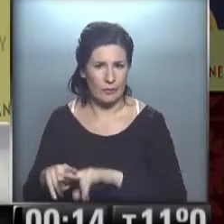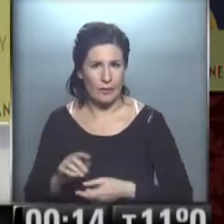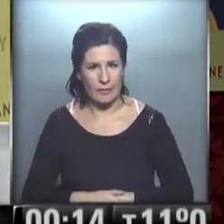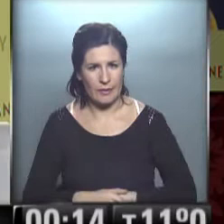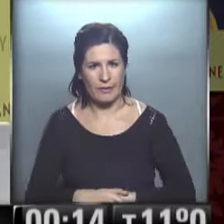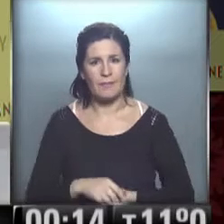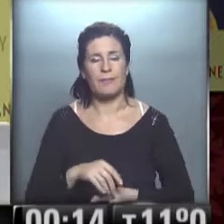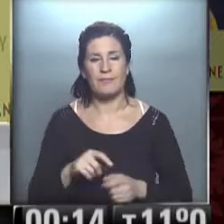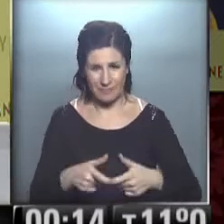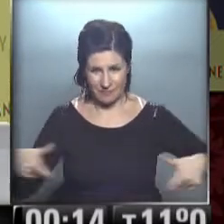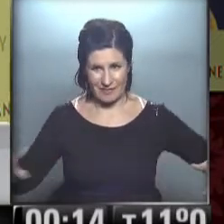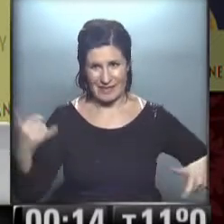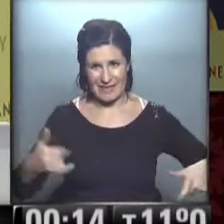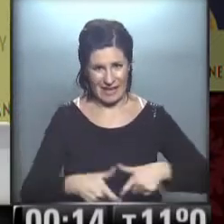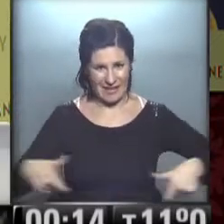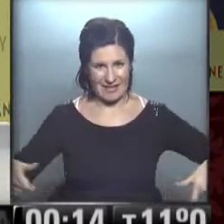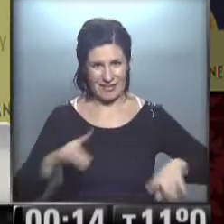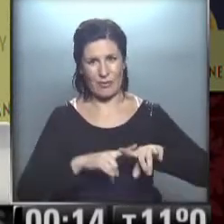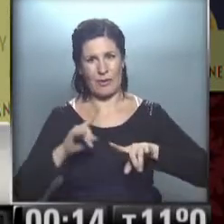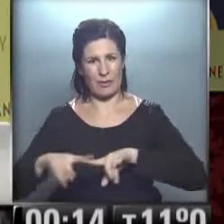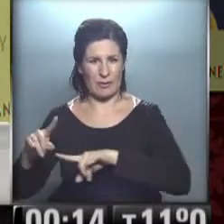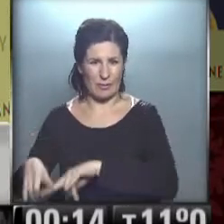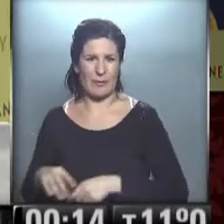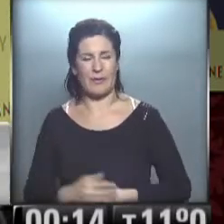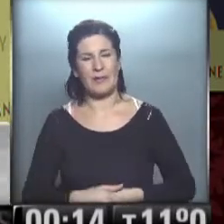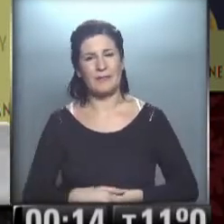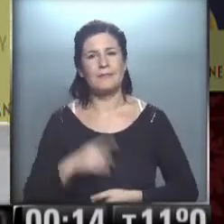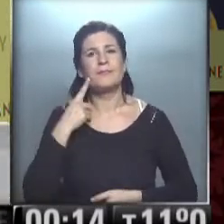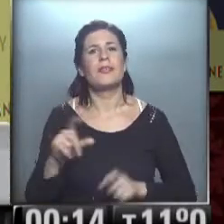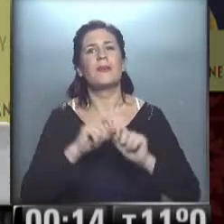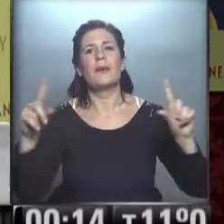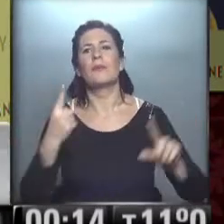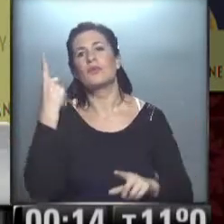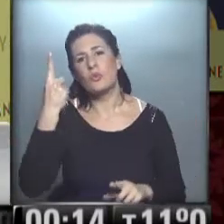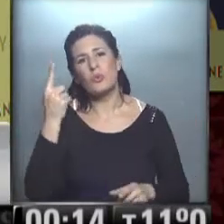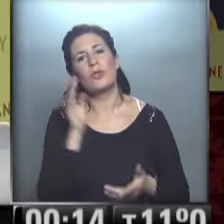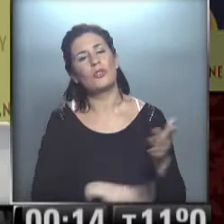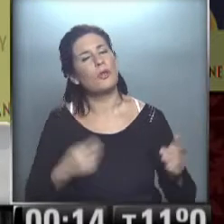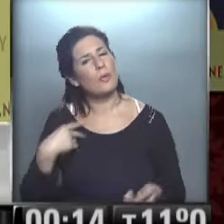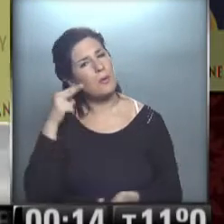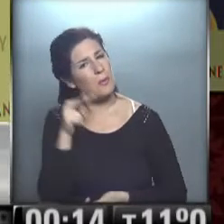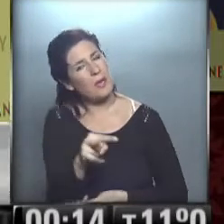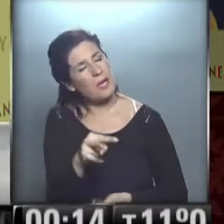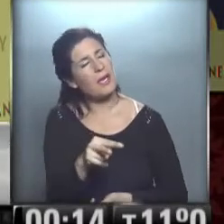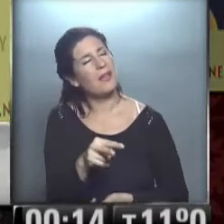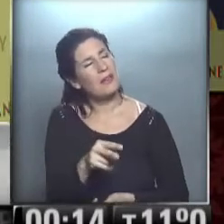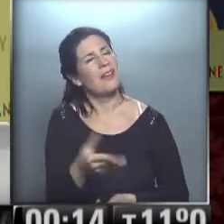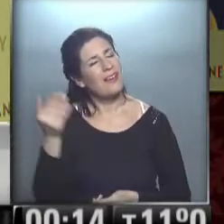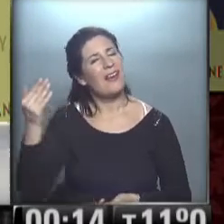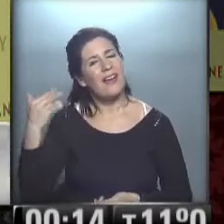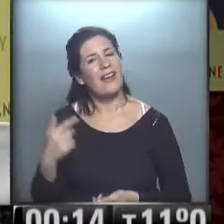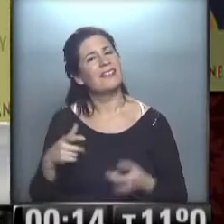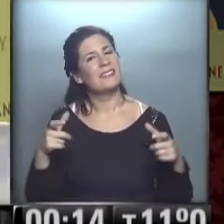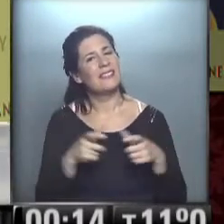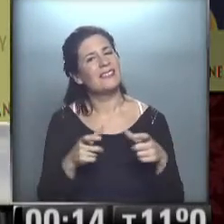con punto de lo que estamos viendo ahora por ejemplo es uno de los fondos de pantalla del observador de aquella mítica etapa de bang bang estás liquidado te